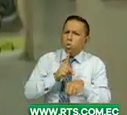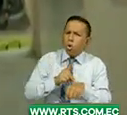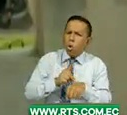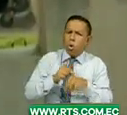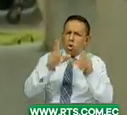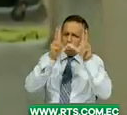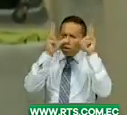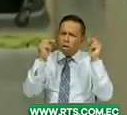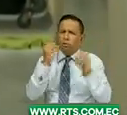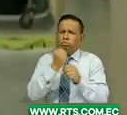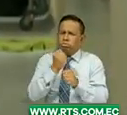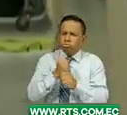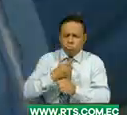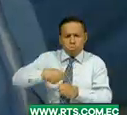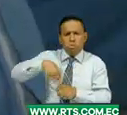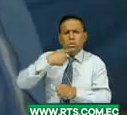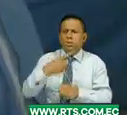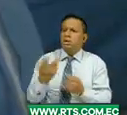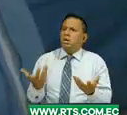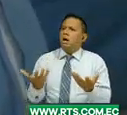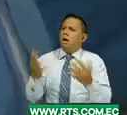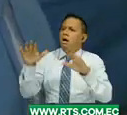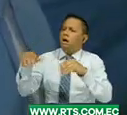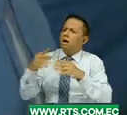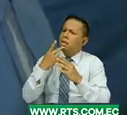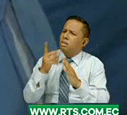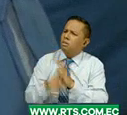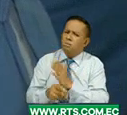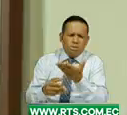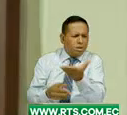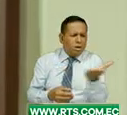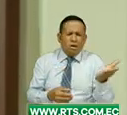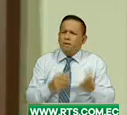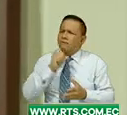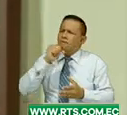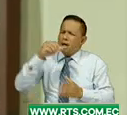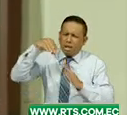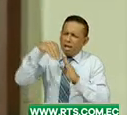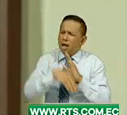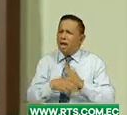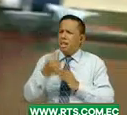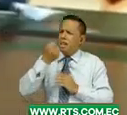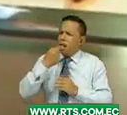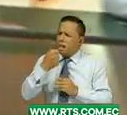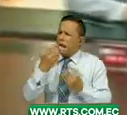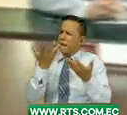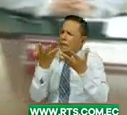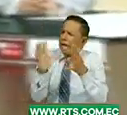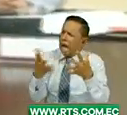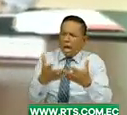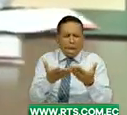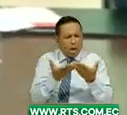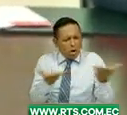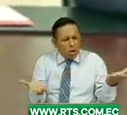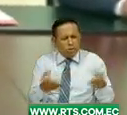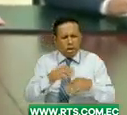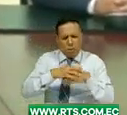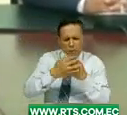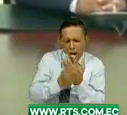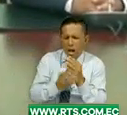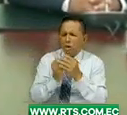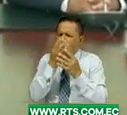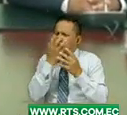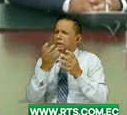con insumos y que está a punto del colapso por el incremento de atenciones COVID. Desde la cartera de salud se asegura que se están